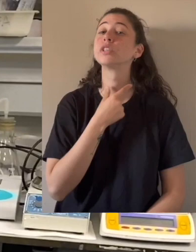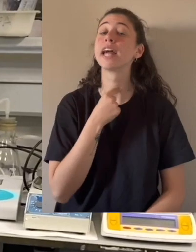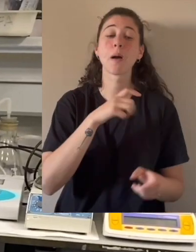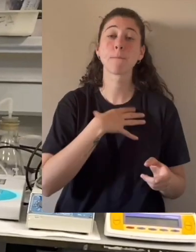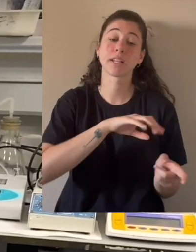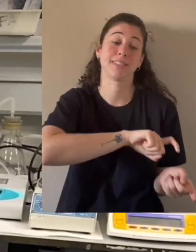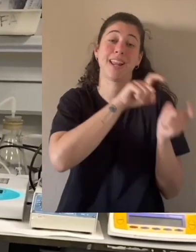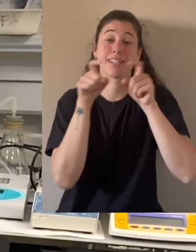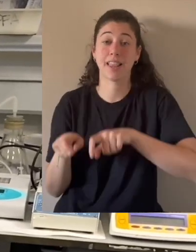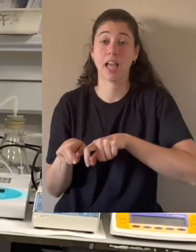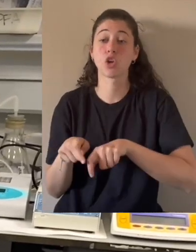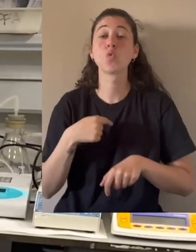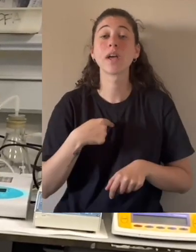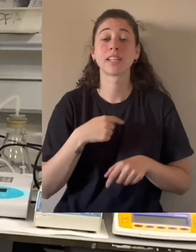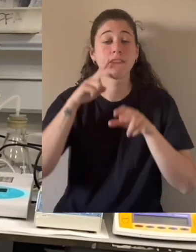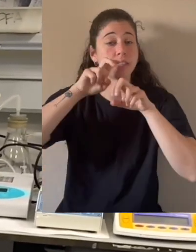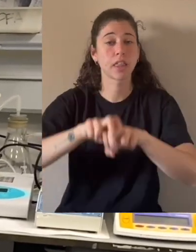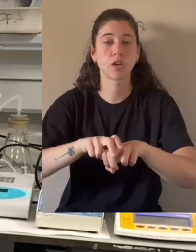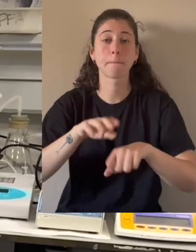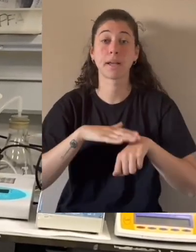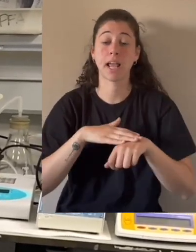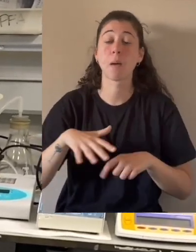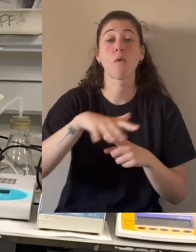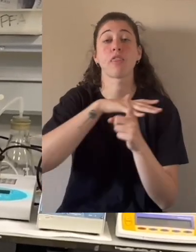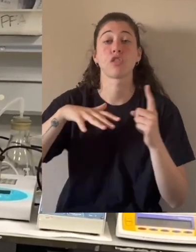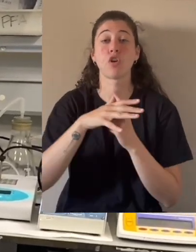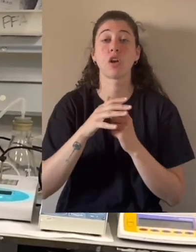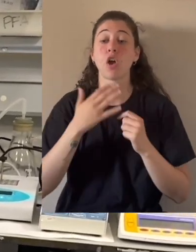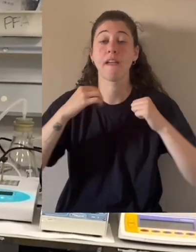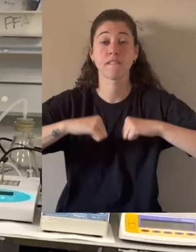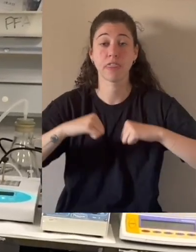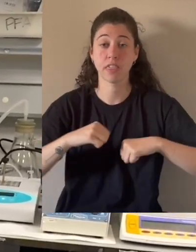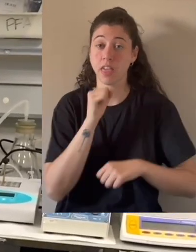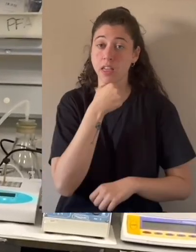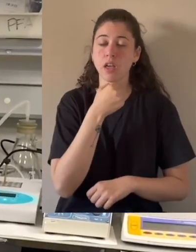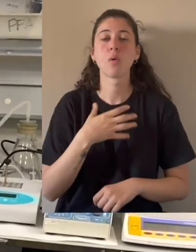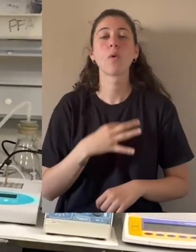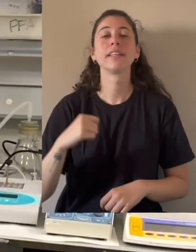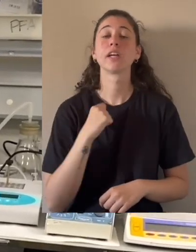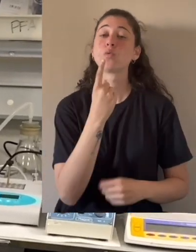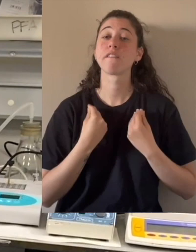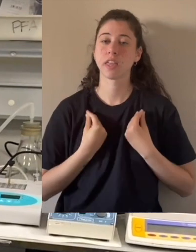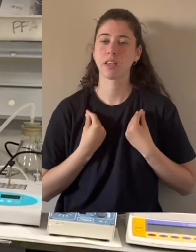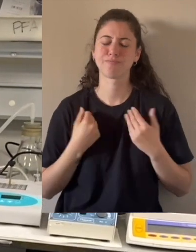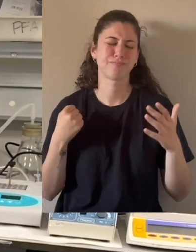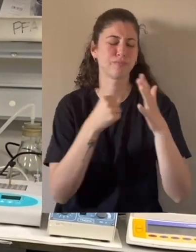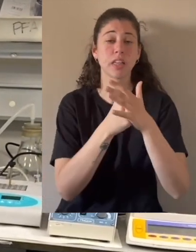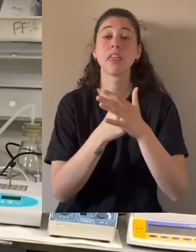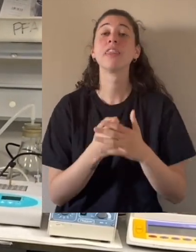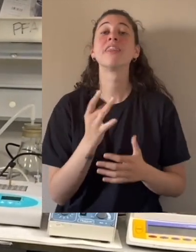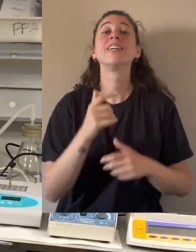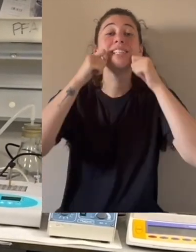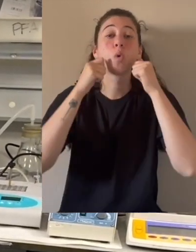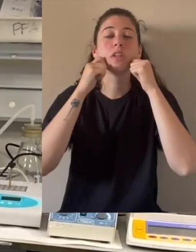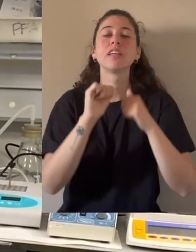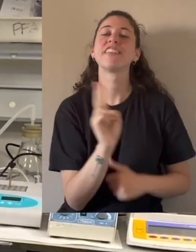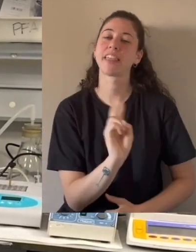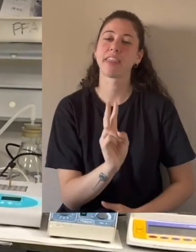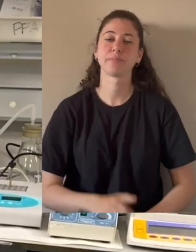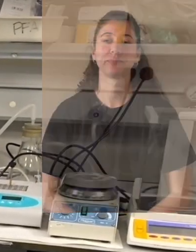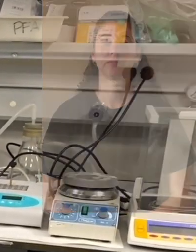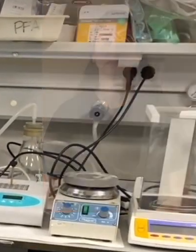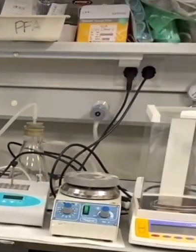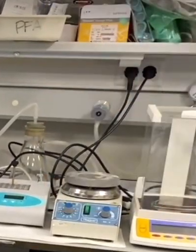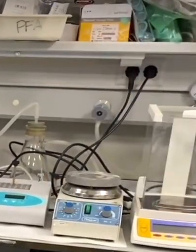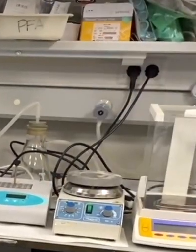Nos gustaría poder trasladar nuestra investigación a que la población, durante el envejecimiento, tenga una vida llena de salud